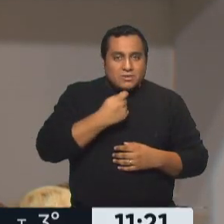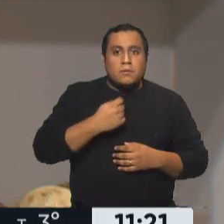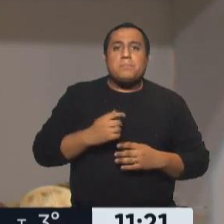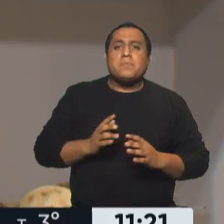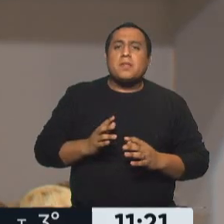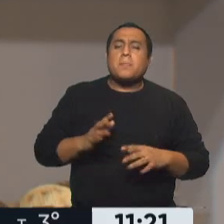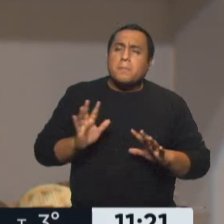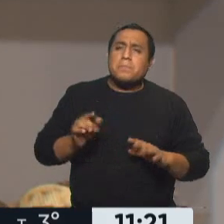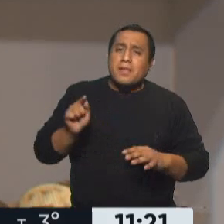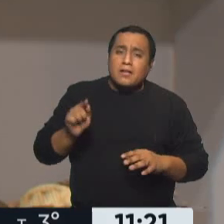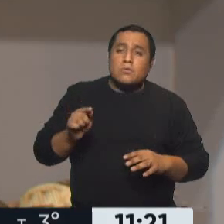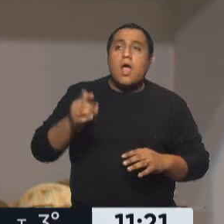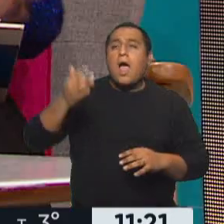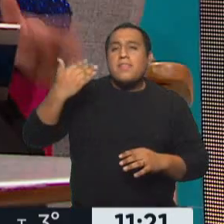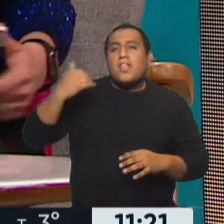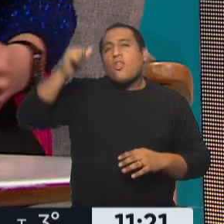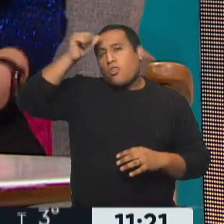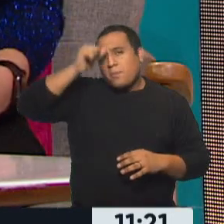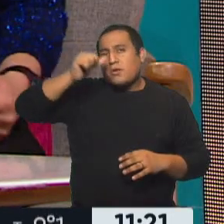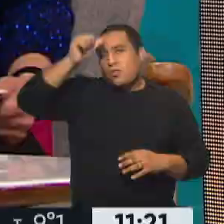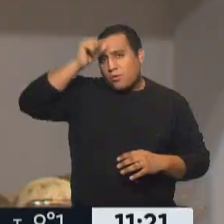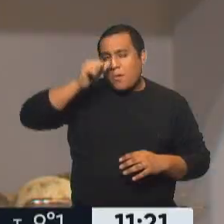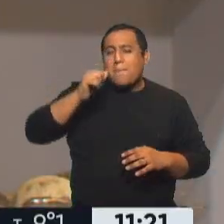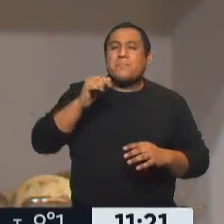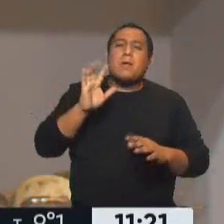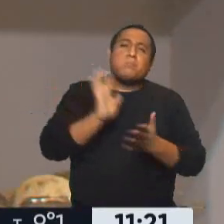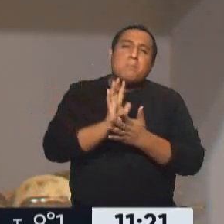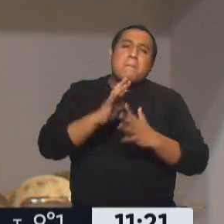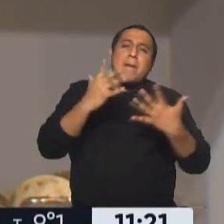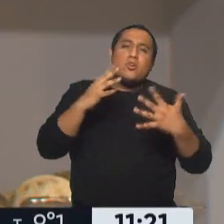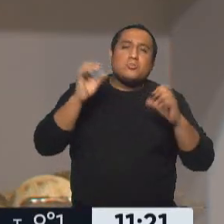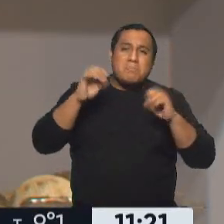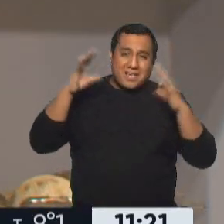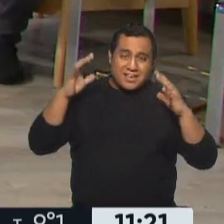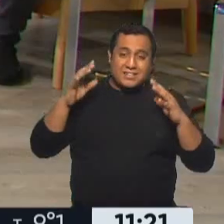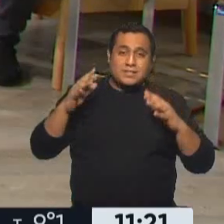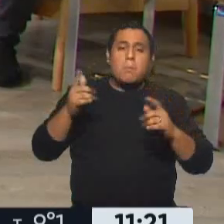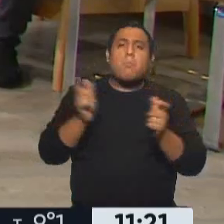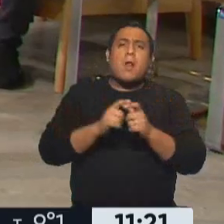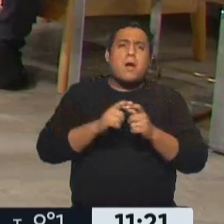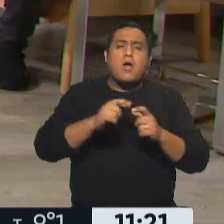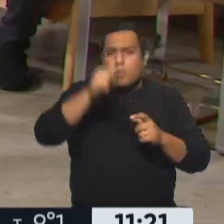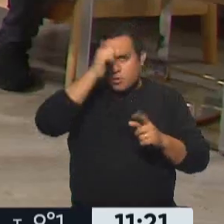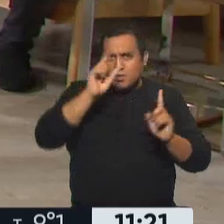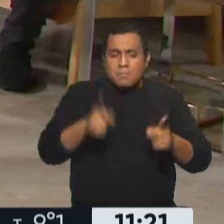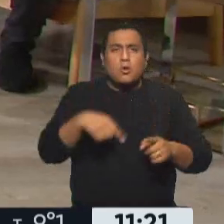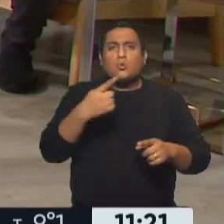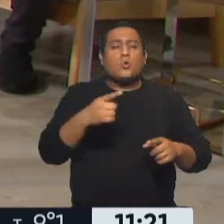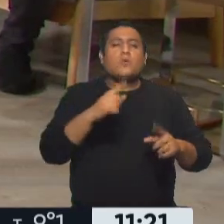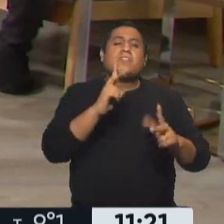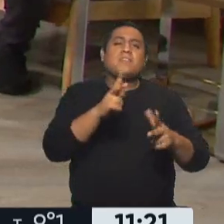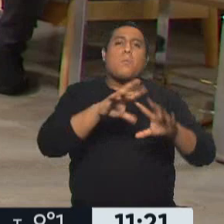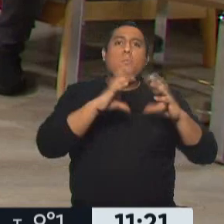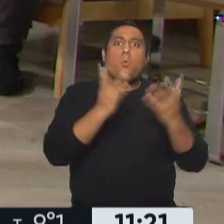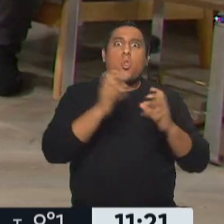por eso. Eso era los domingos. Eso salía. Sí. Las manos mágicas, me encantaba verlo. Y había un programa que salía los domingos que llamaba El Maravilloso Mundo de la Magia. Que después, obviamente,